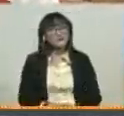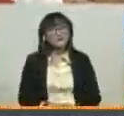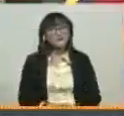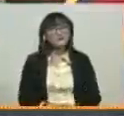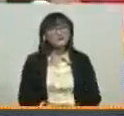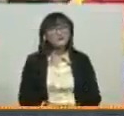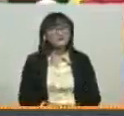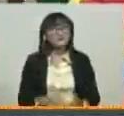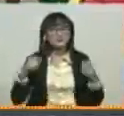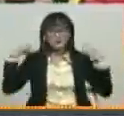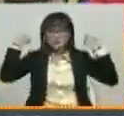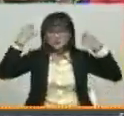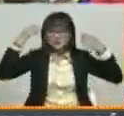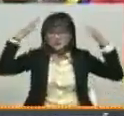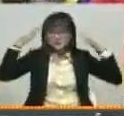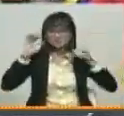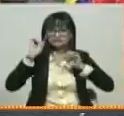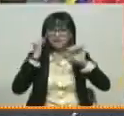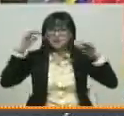poncho.